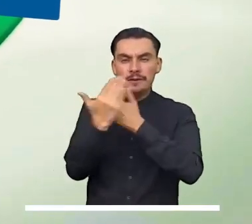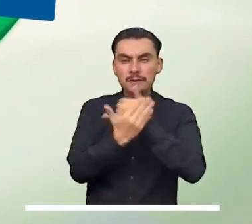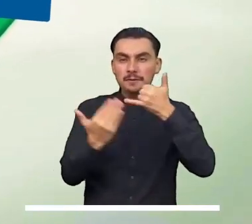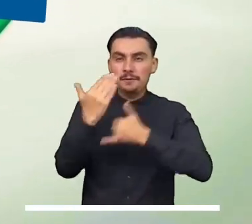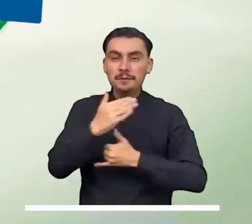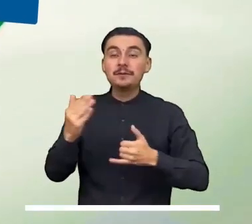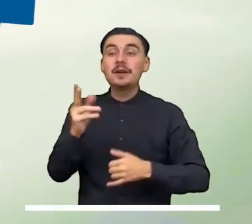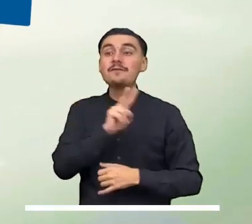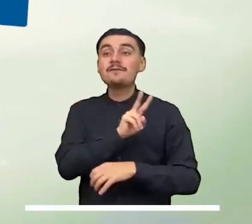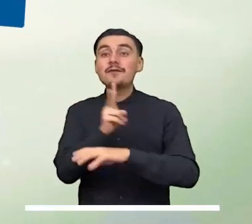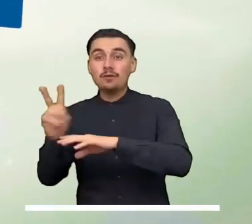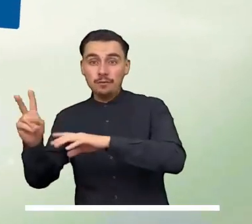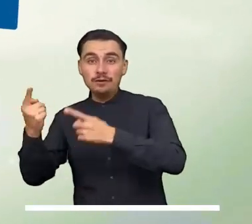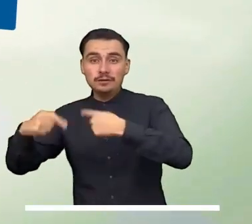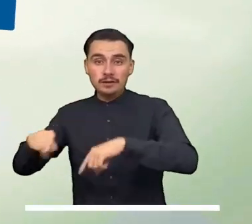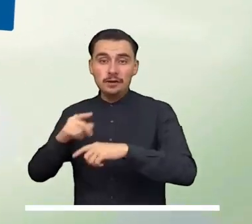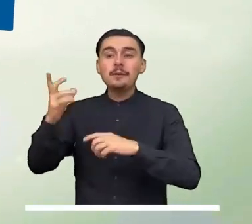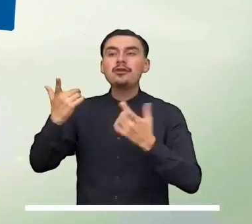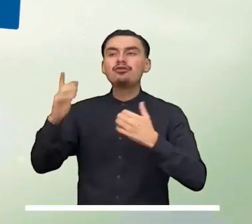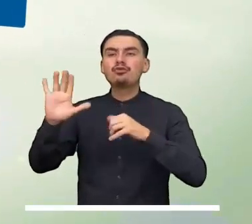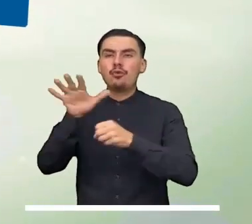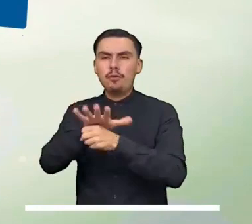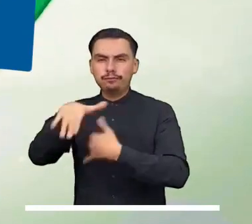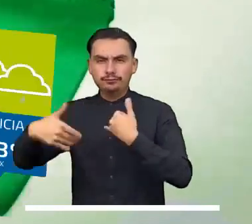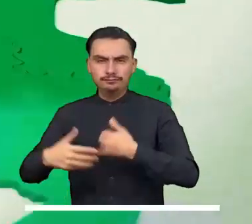en los departamentos de Vaupés y Guainía.